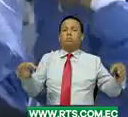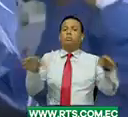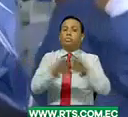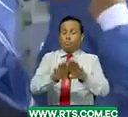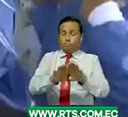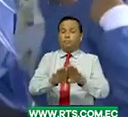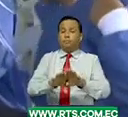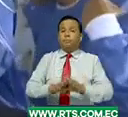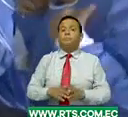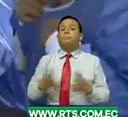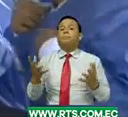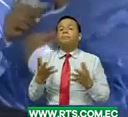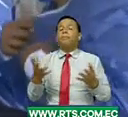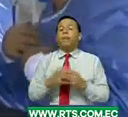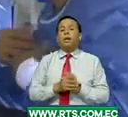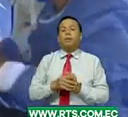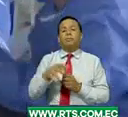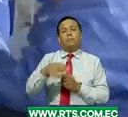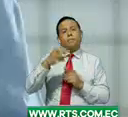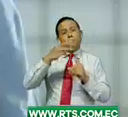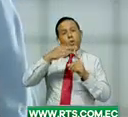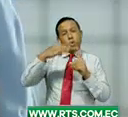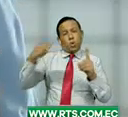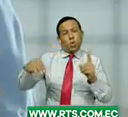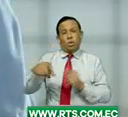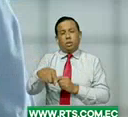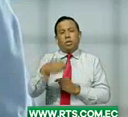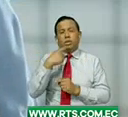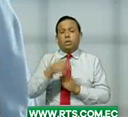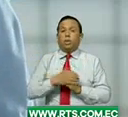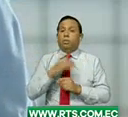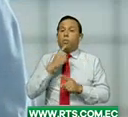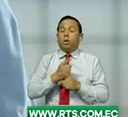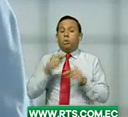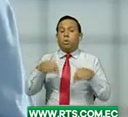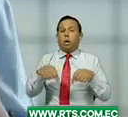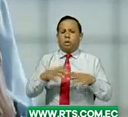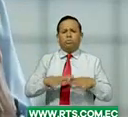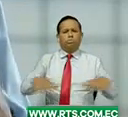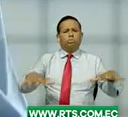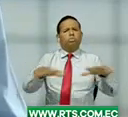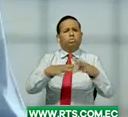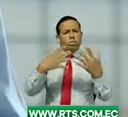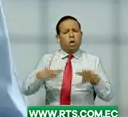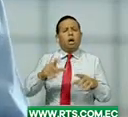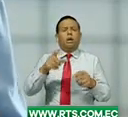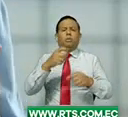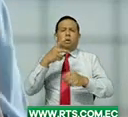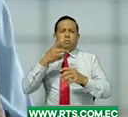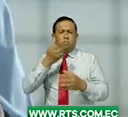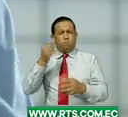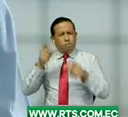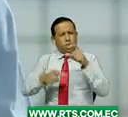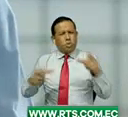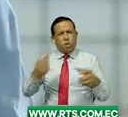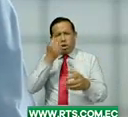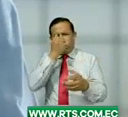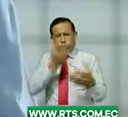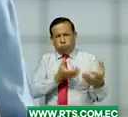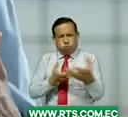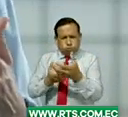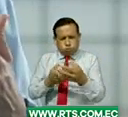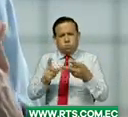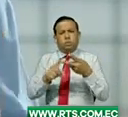Guayaquil, ubicada en la explanada de Mucholote. Pero aquí también se van a vacunar bomberos, Policía